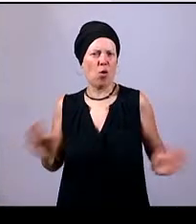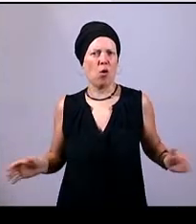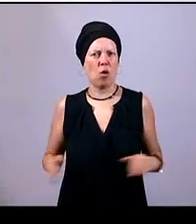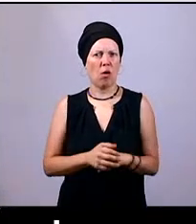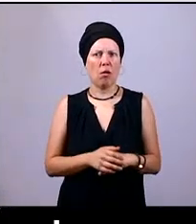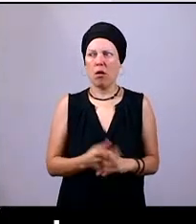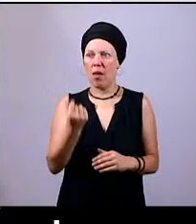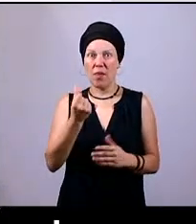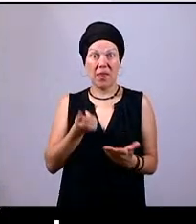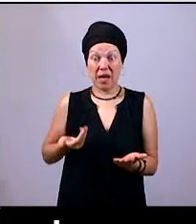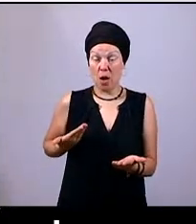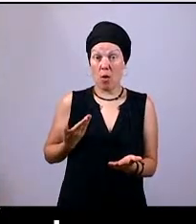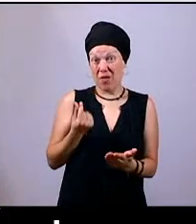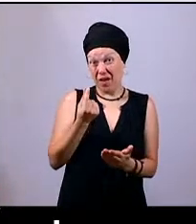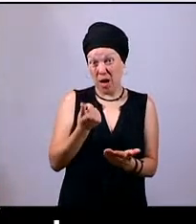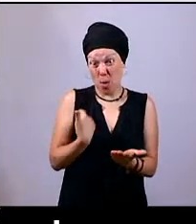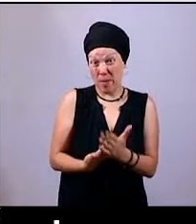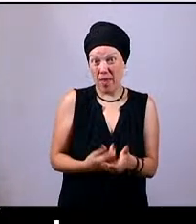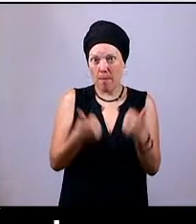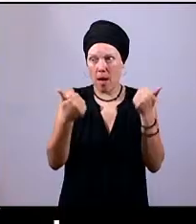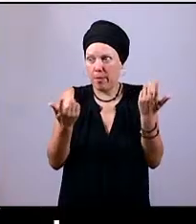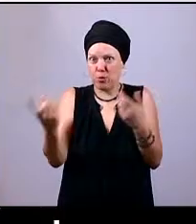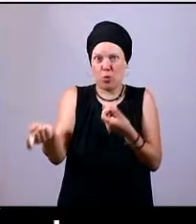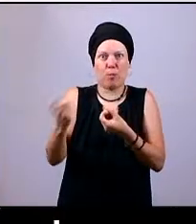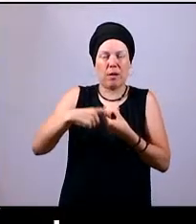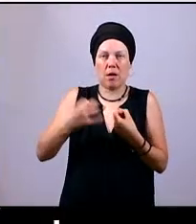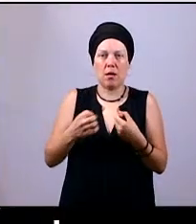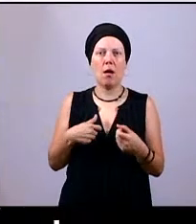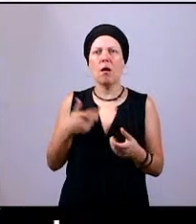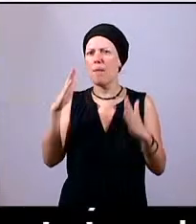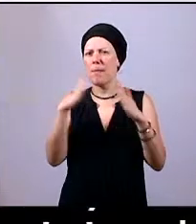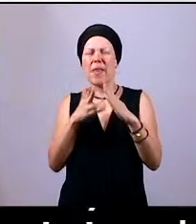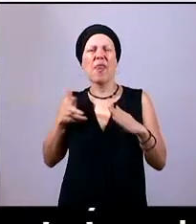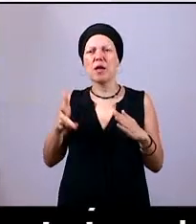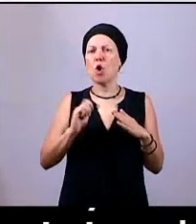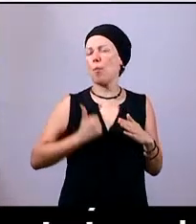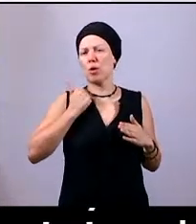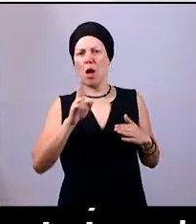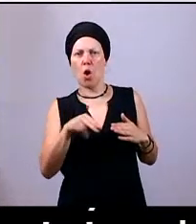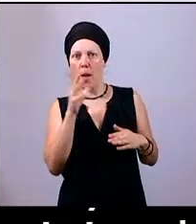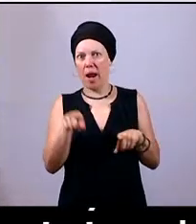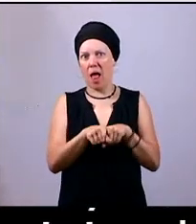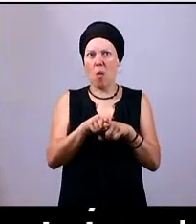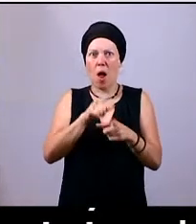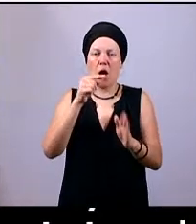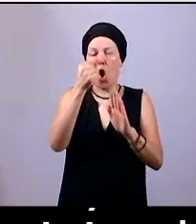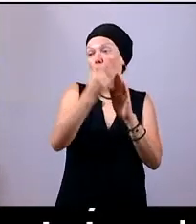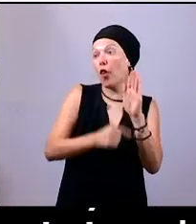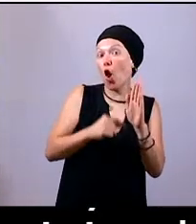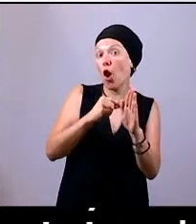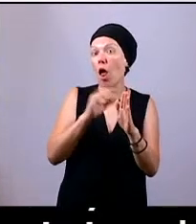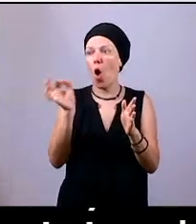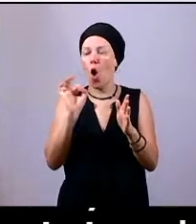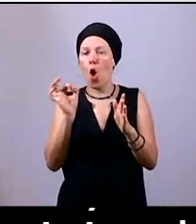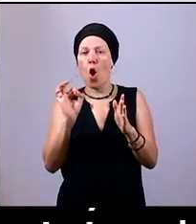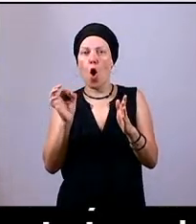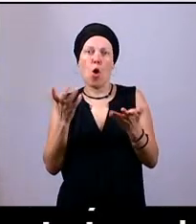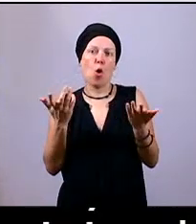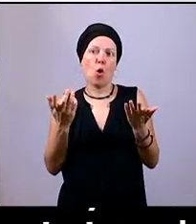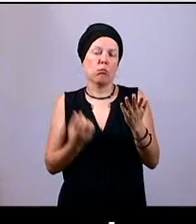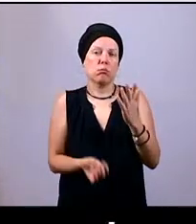más dinero sin explicaciones y la vivienda es un derecho, no una oportunidad para imponer ni condiciones ni generar